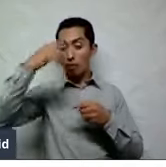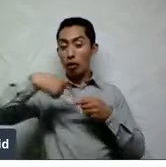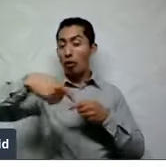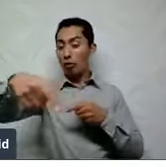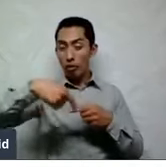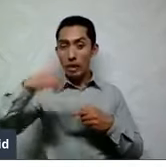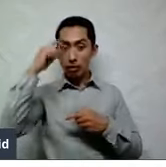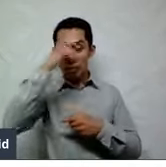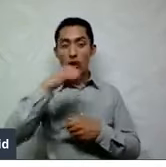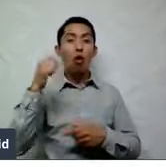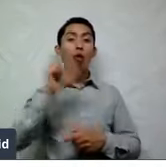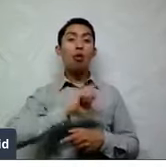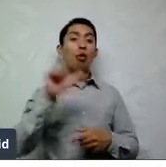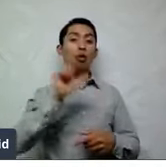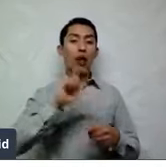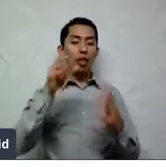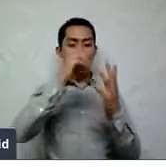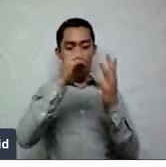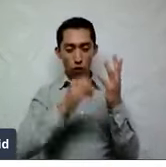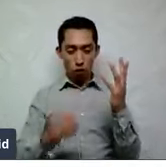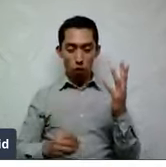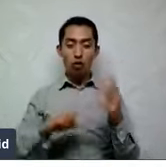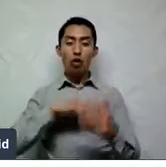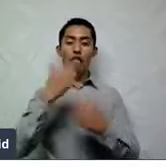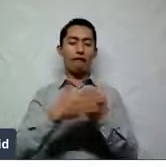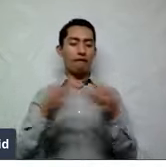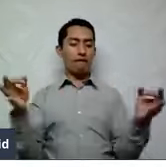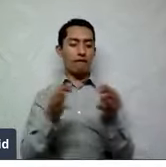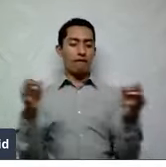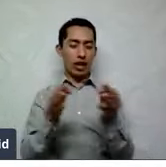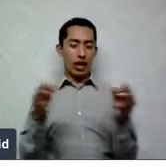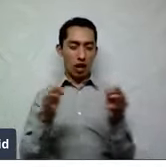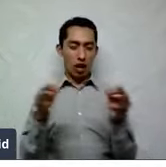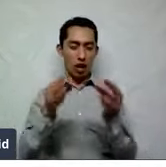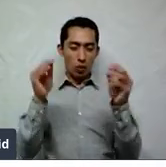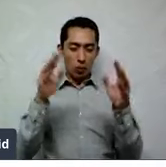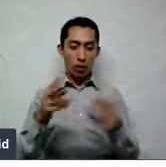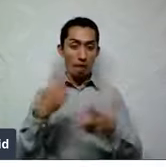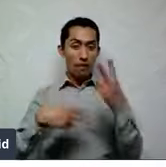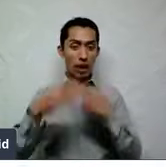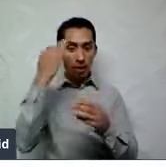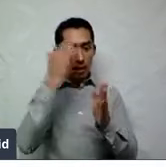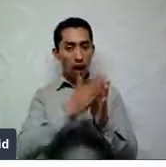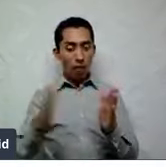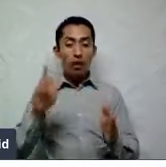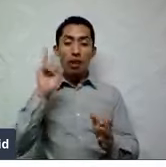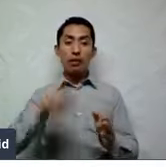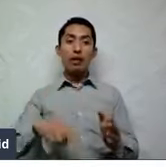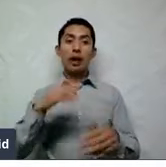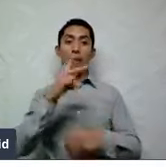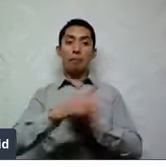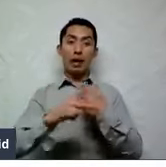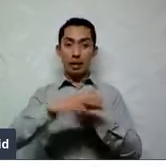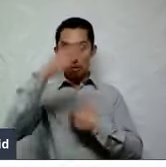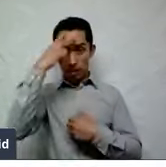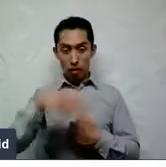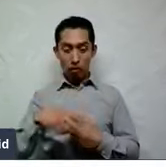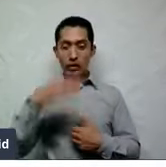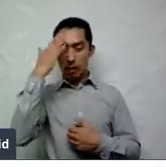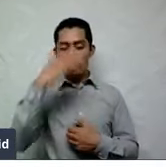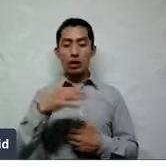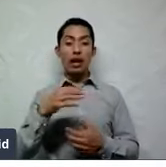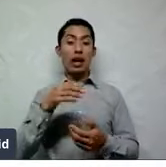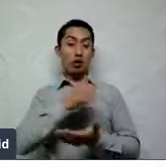de otoño-invierno es algo muy serio para nuestra ciudad y para nuestras ciudades en general y nuestro país. La Ciudad de México